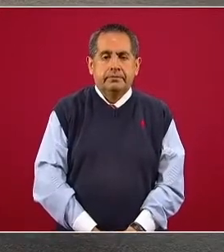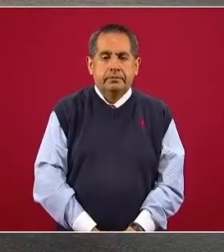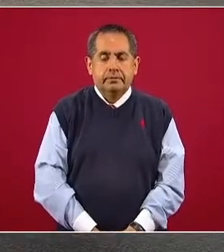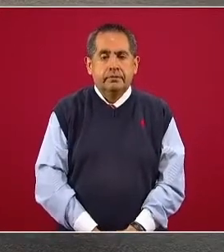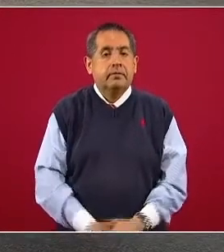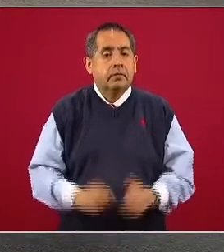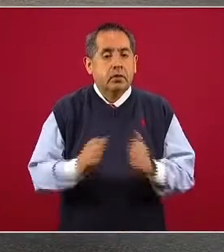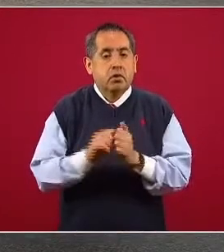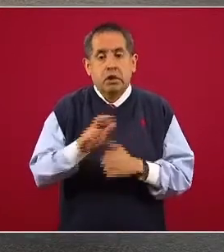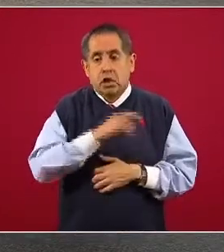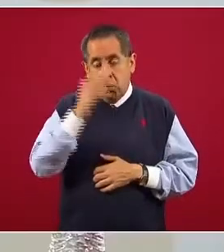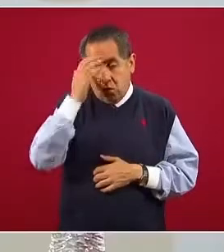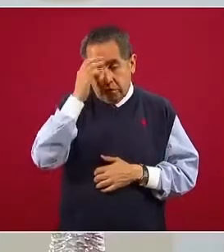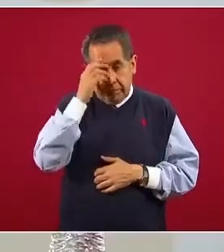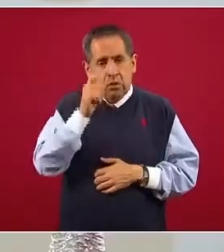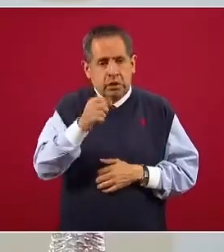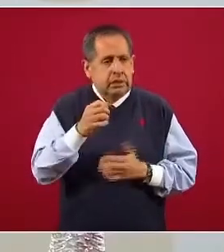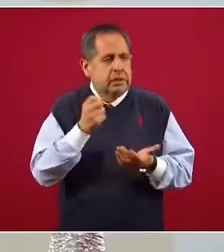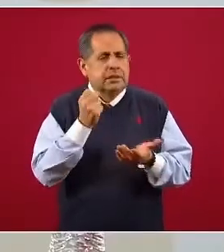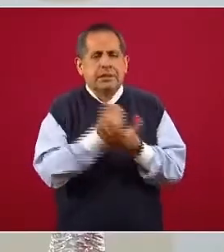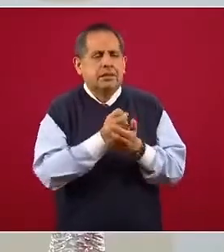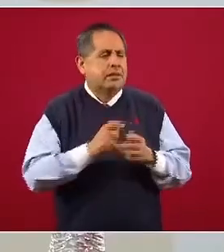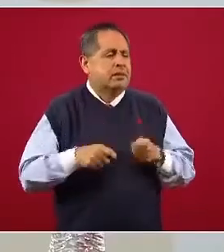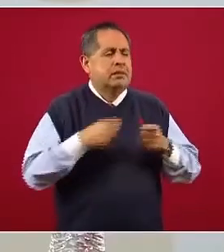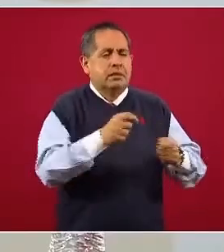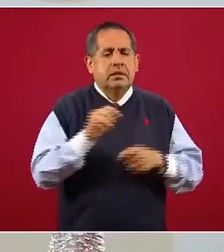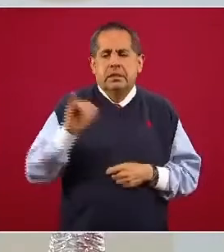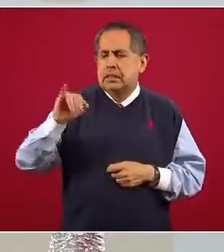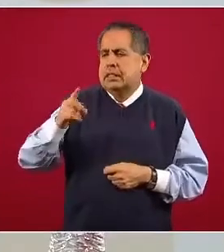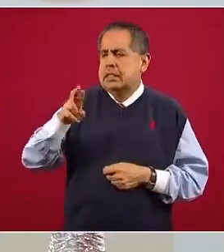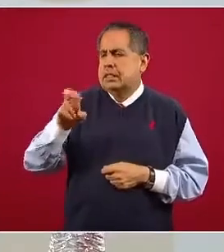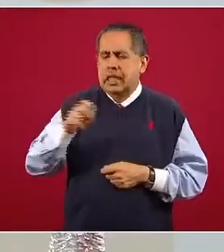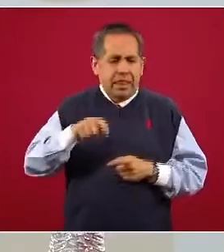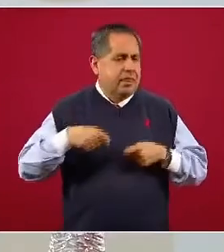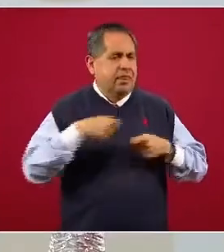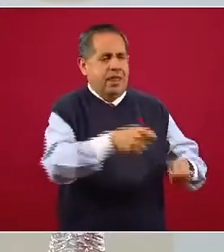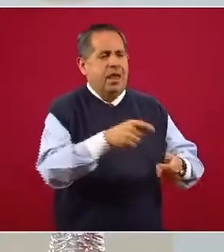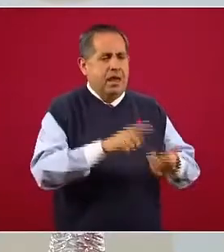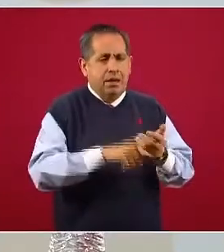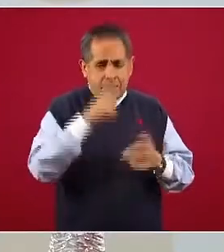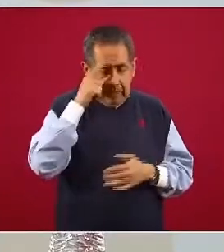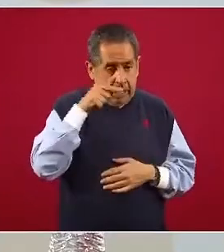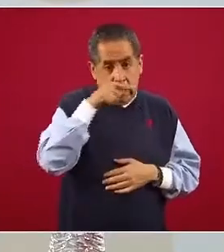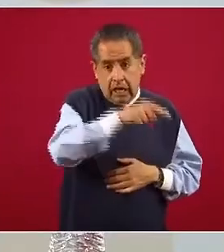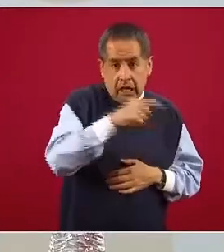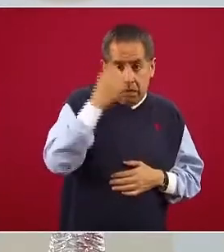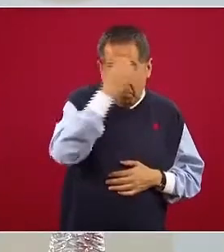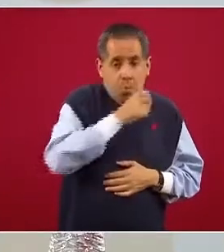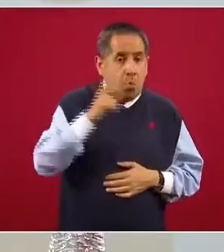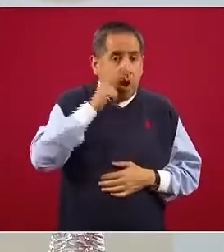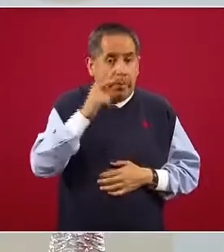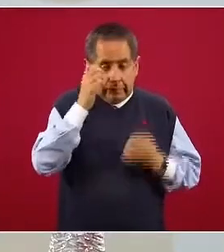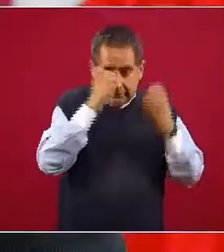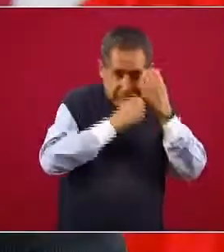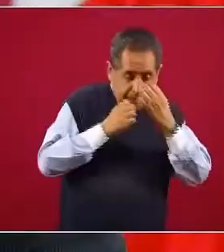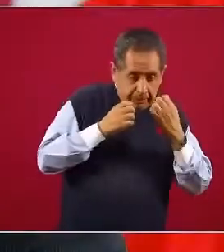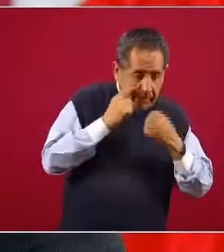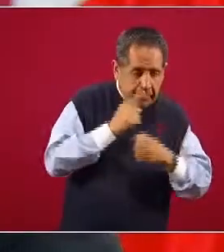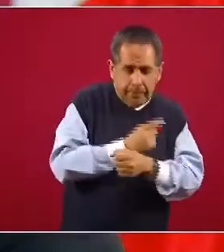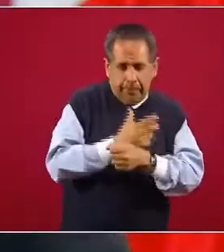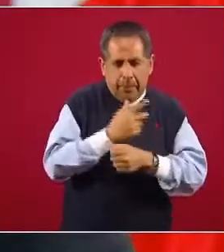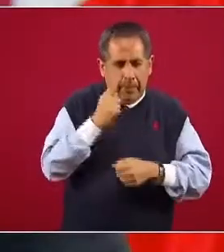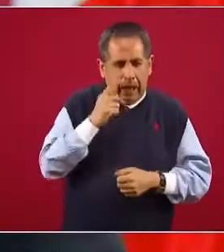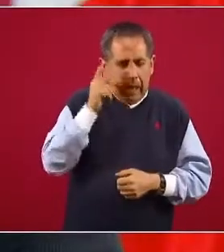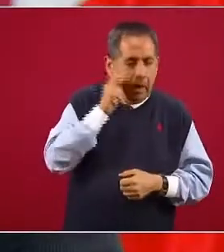Con el reconocimiento, sí, es un reconocimiento que el INDRE otorga en función de que al revisar sus procedimientos de